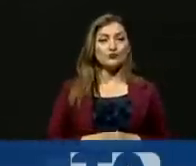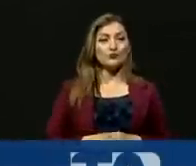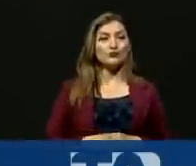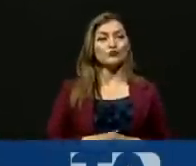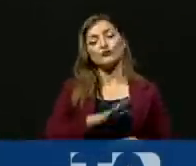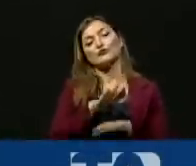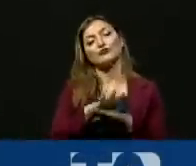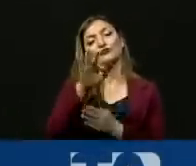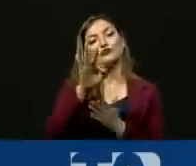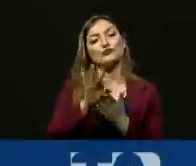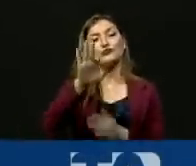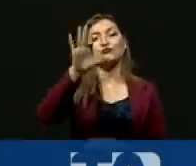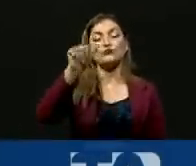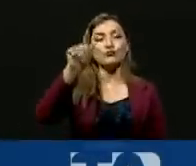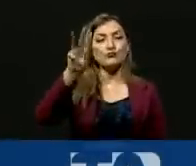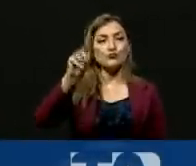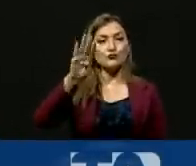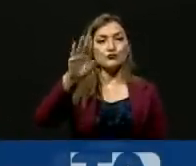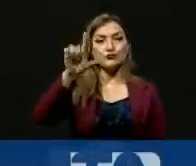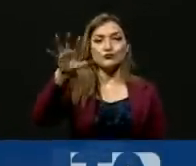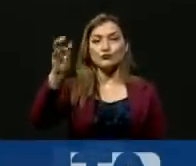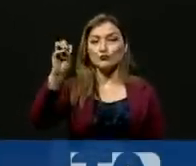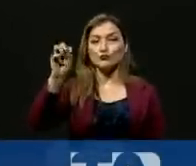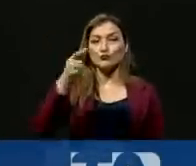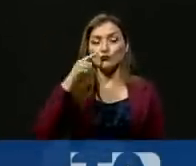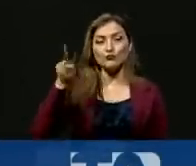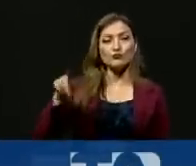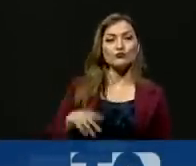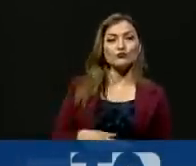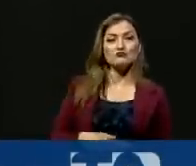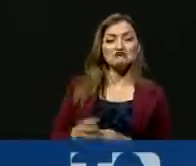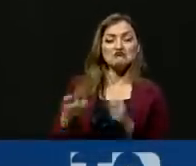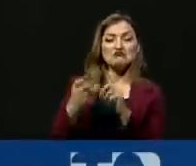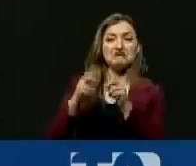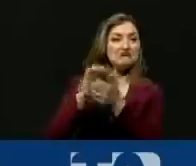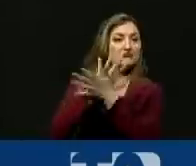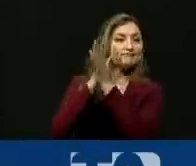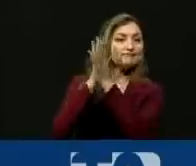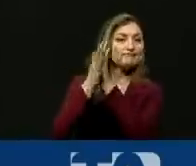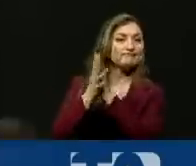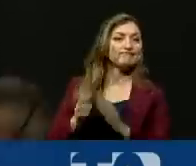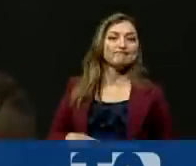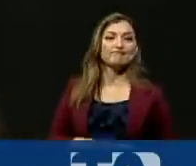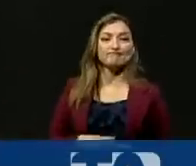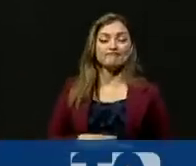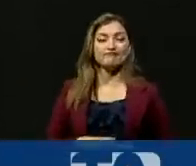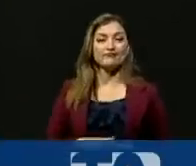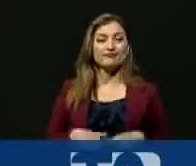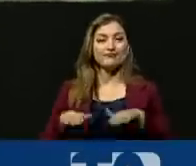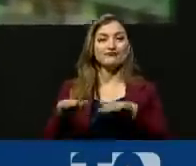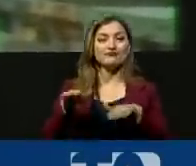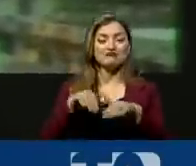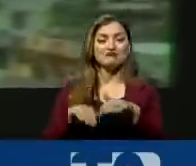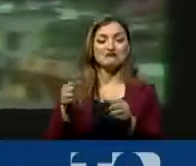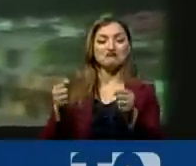momento imágenes en la zona de tandil y ustedes pueden observar no hay ningún problema tampoco en este sector en donde